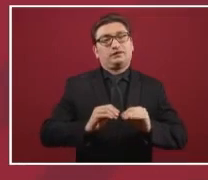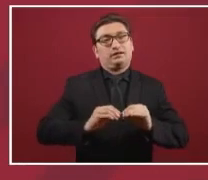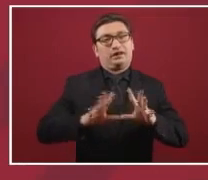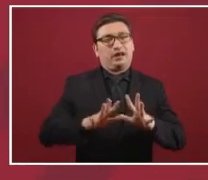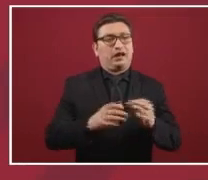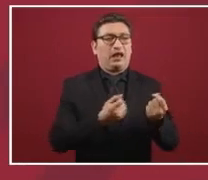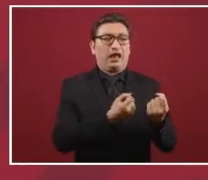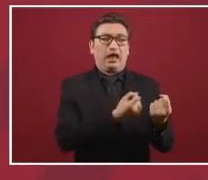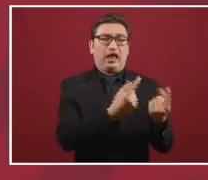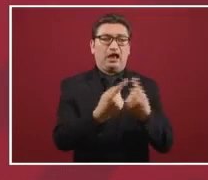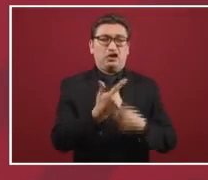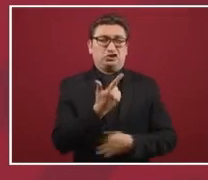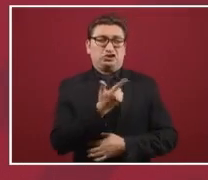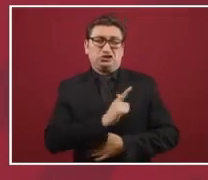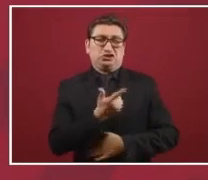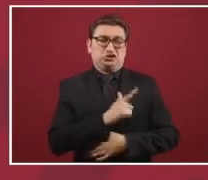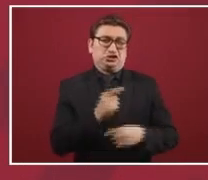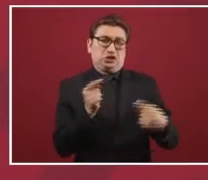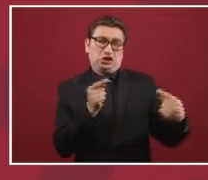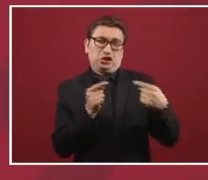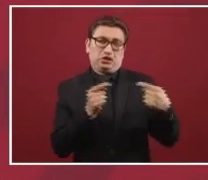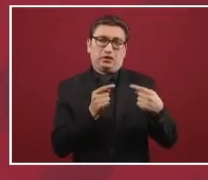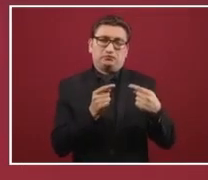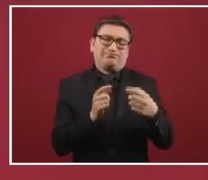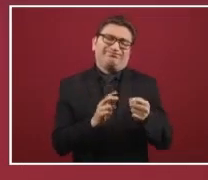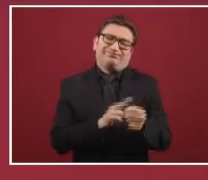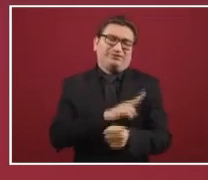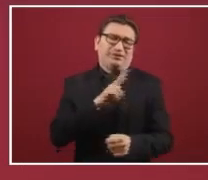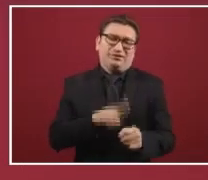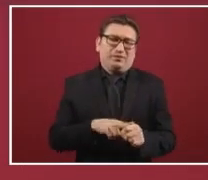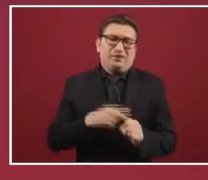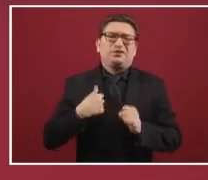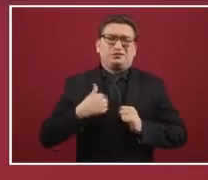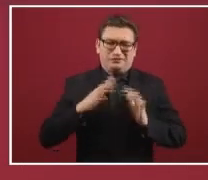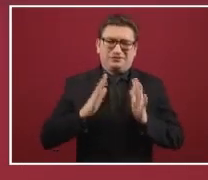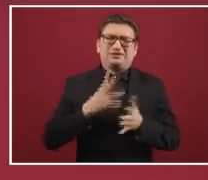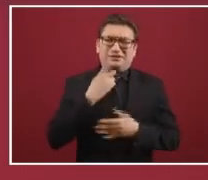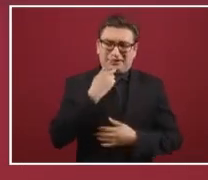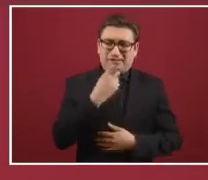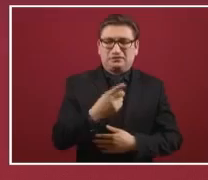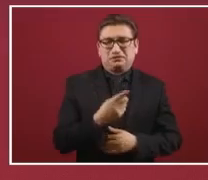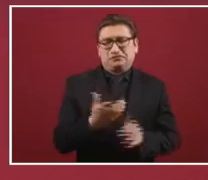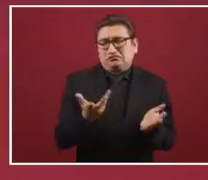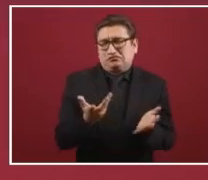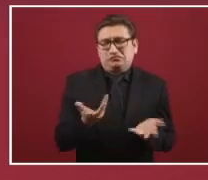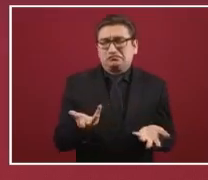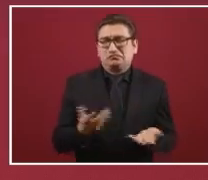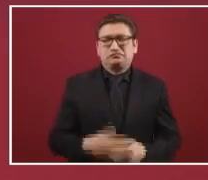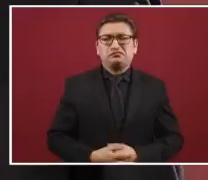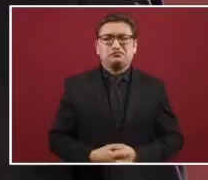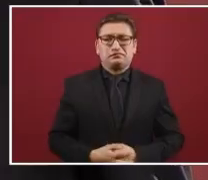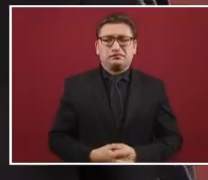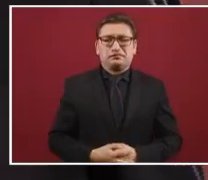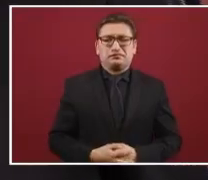discrepancias, ya lo dije, no hay por qué